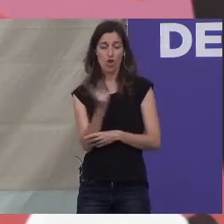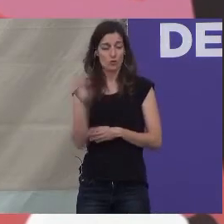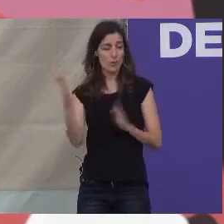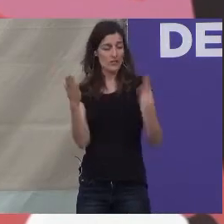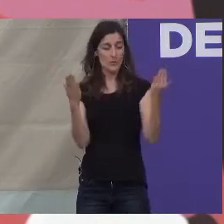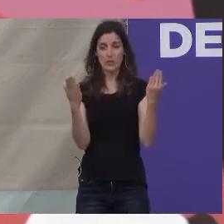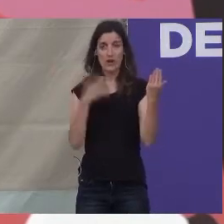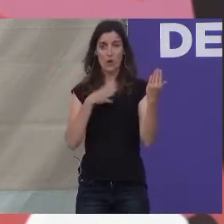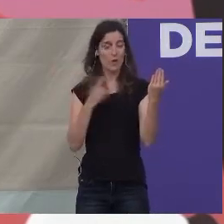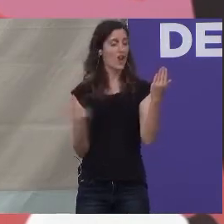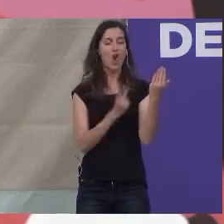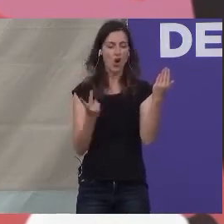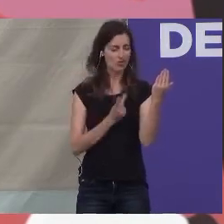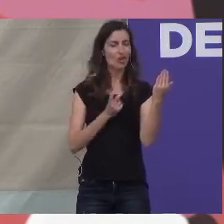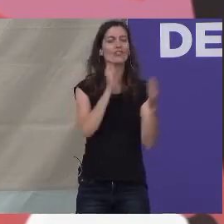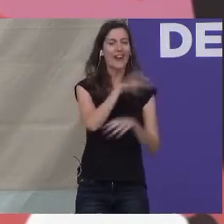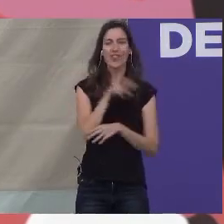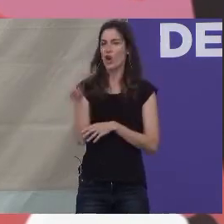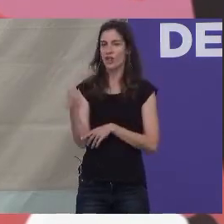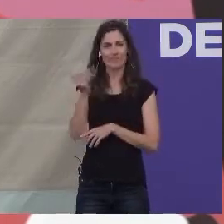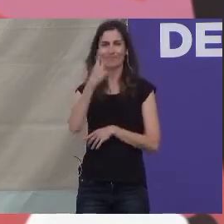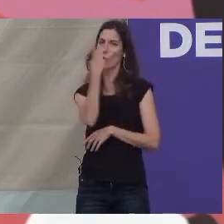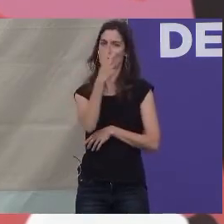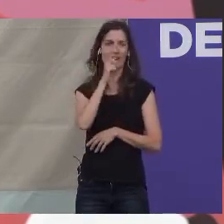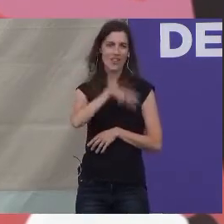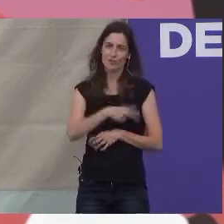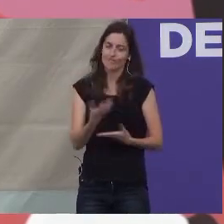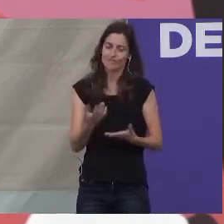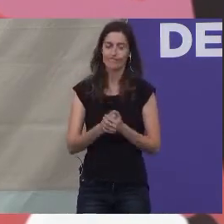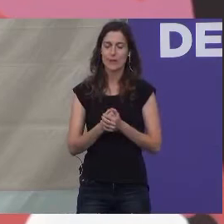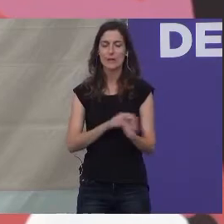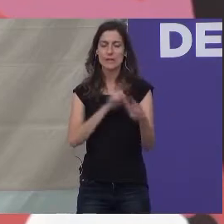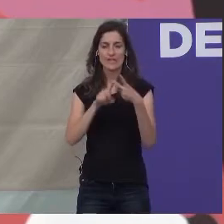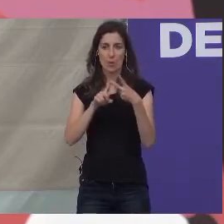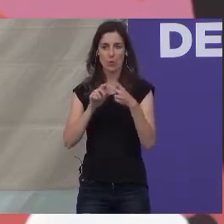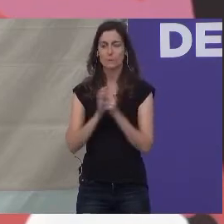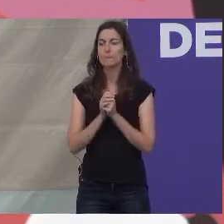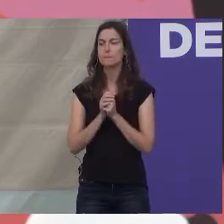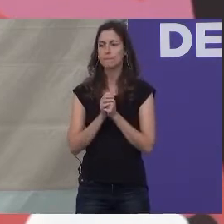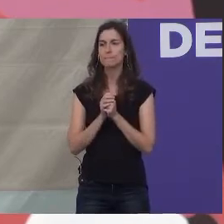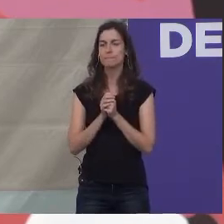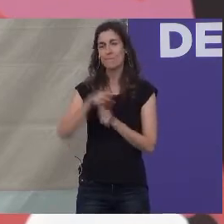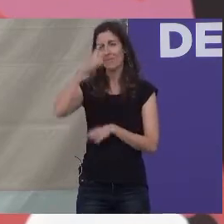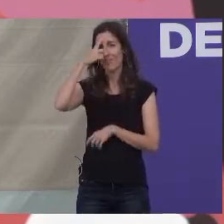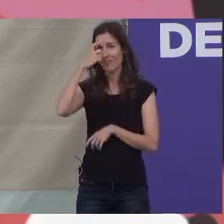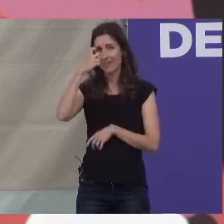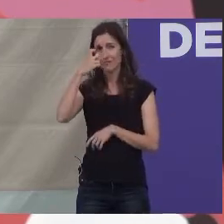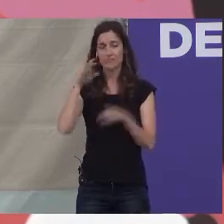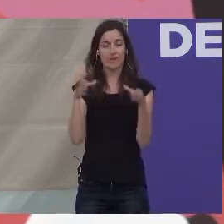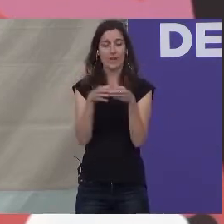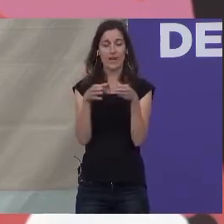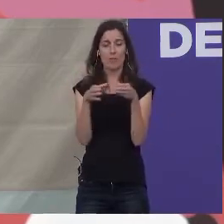puede haber una parte a la cual tengas que dar la razón. En segundo lugar, creo que este